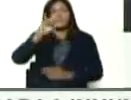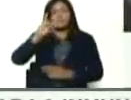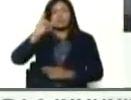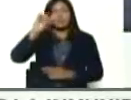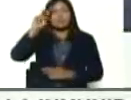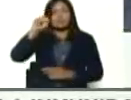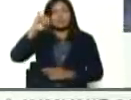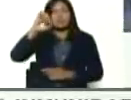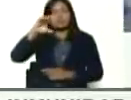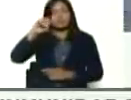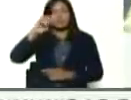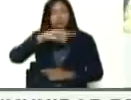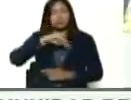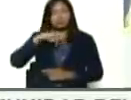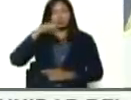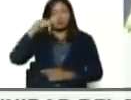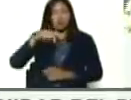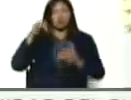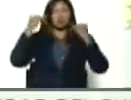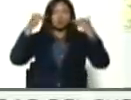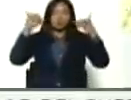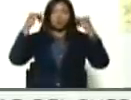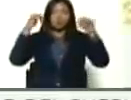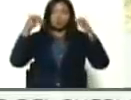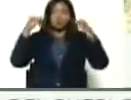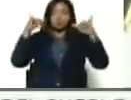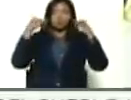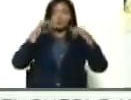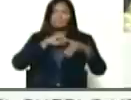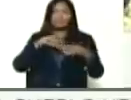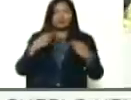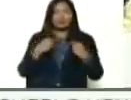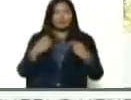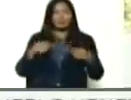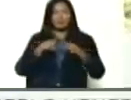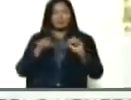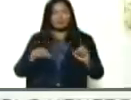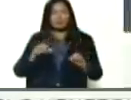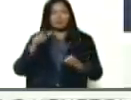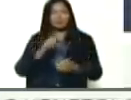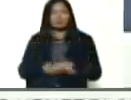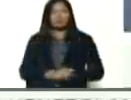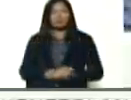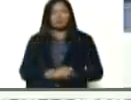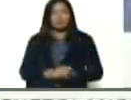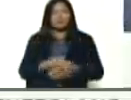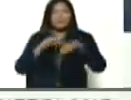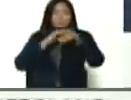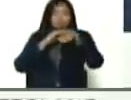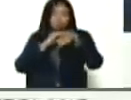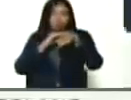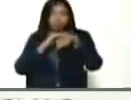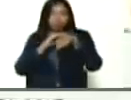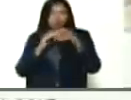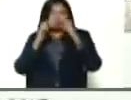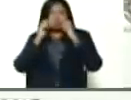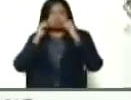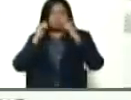nosotros estamos hoy de fiesta hoy ha sido una fiesta para la vida le pidió permiso para retirarme el tapaboca